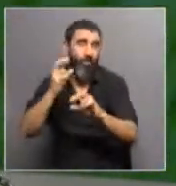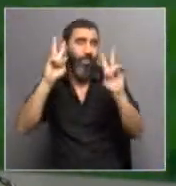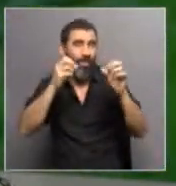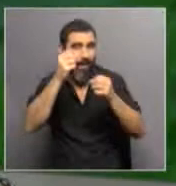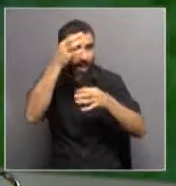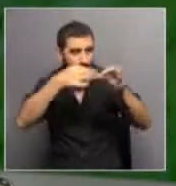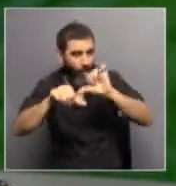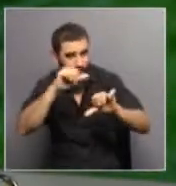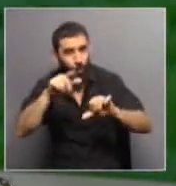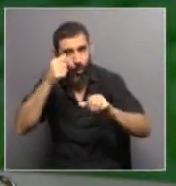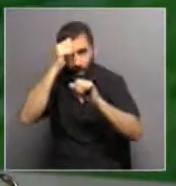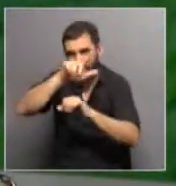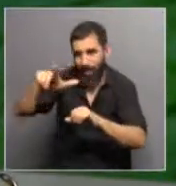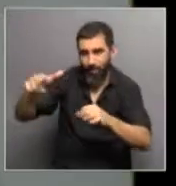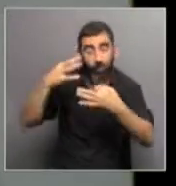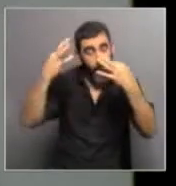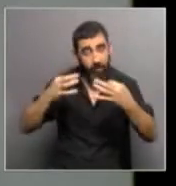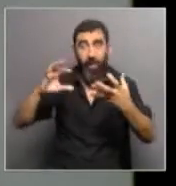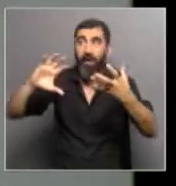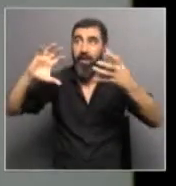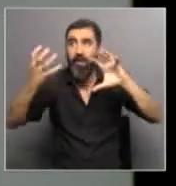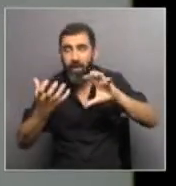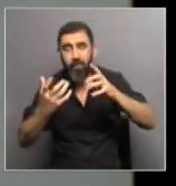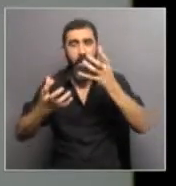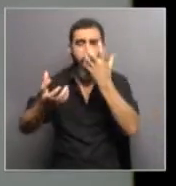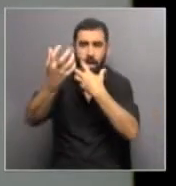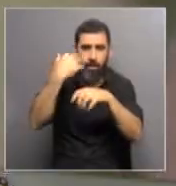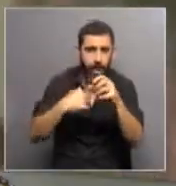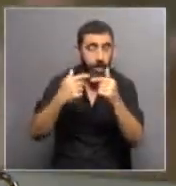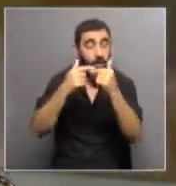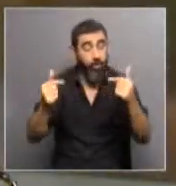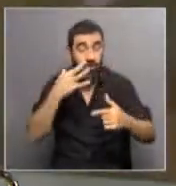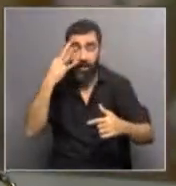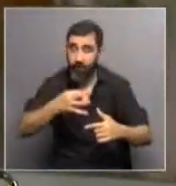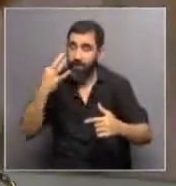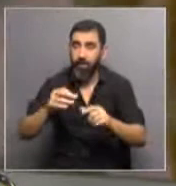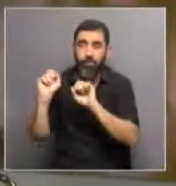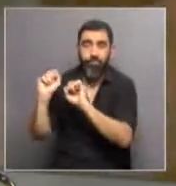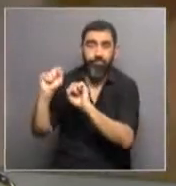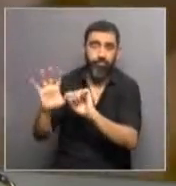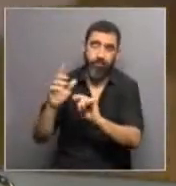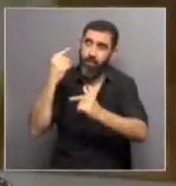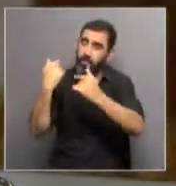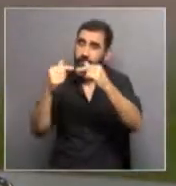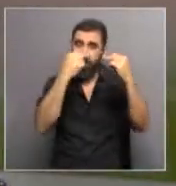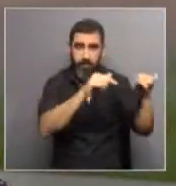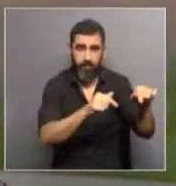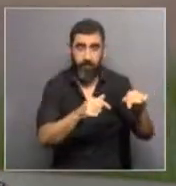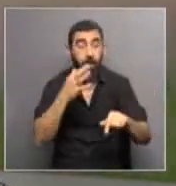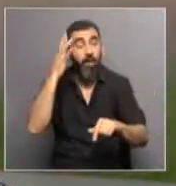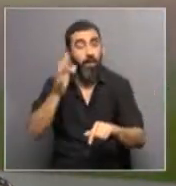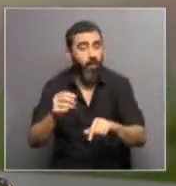campo abierto, con todas las inclemencias del tiempo, con animales, con cosas que son condiciones muy particulares y que creemos